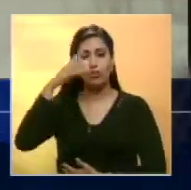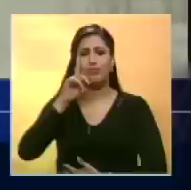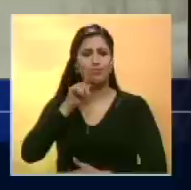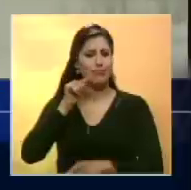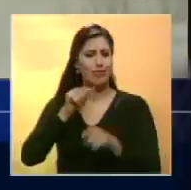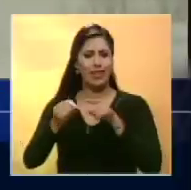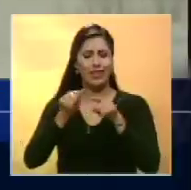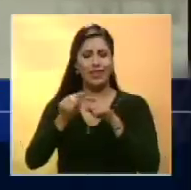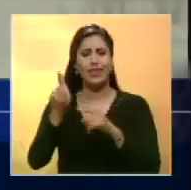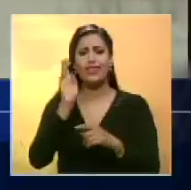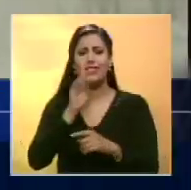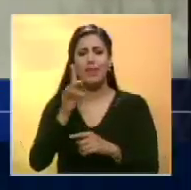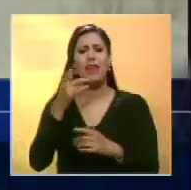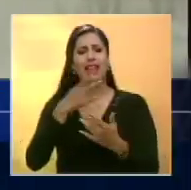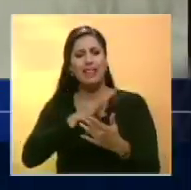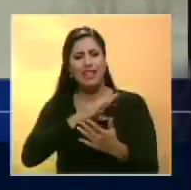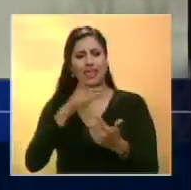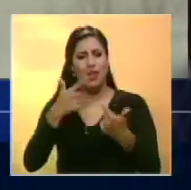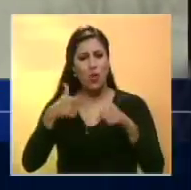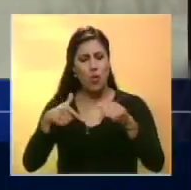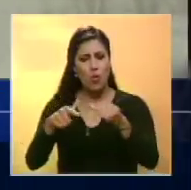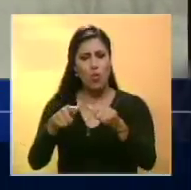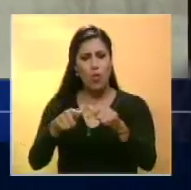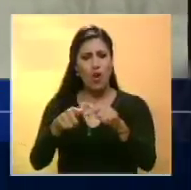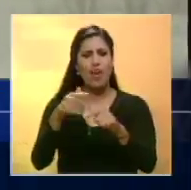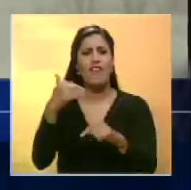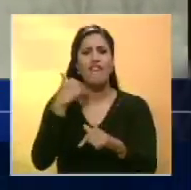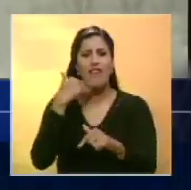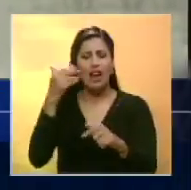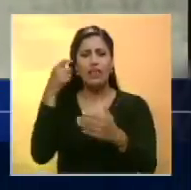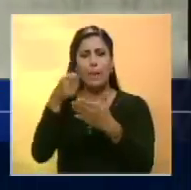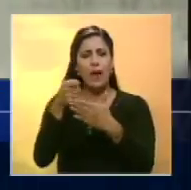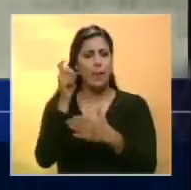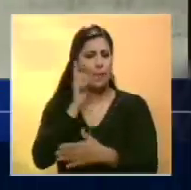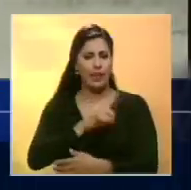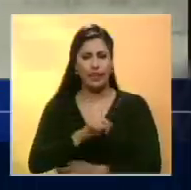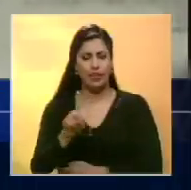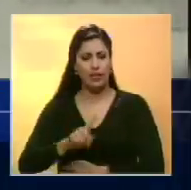desmintió que las condiciones en las que se encuentra el embalse sea por falta de inversión.